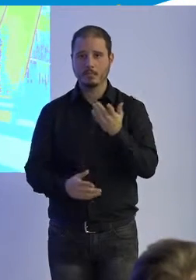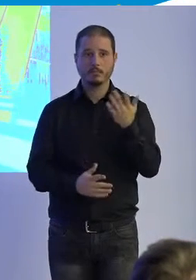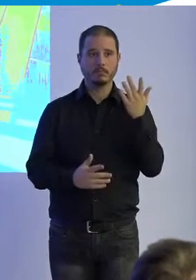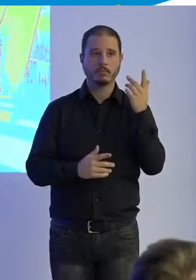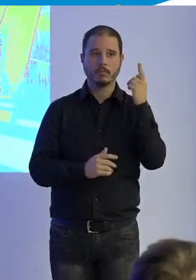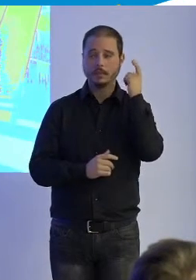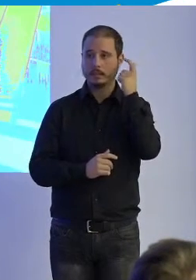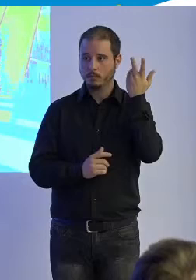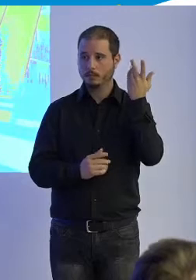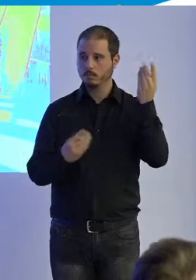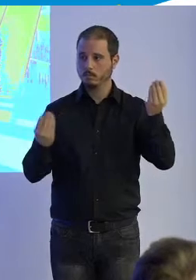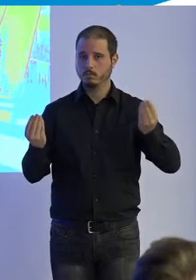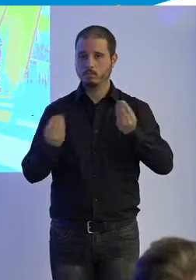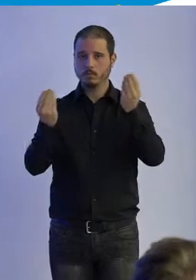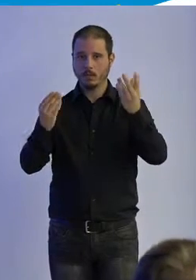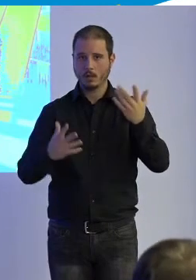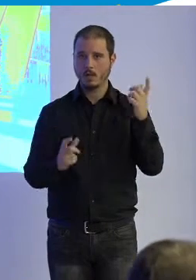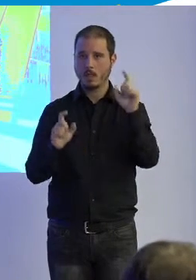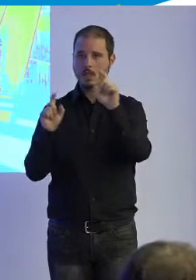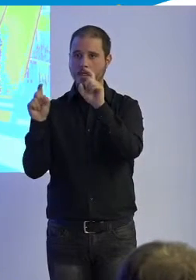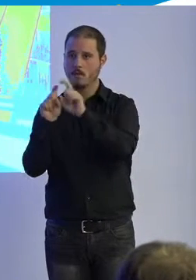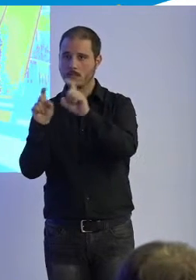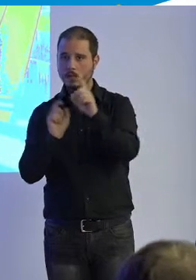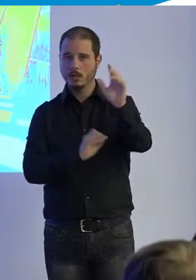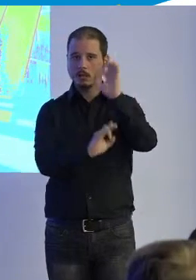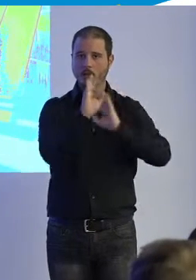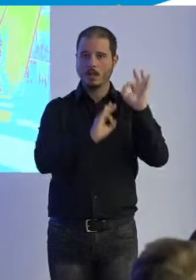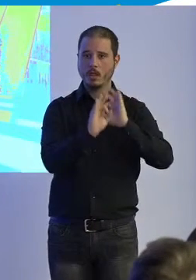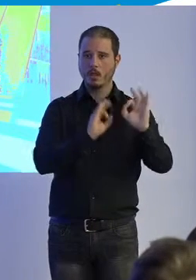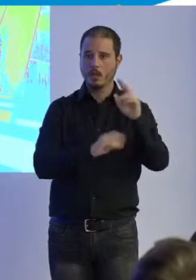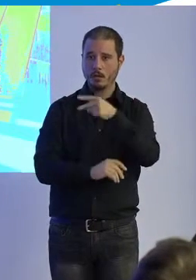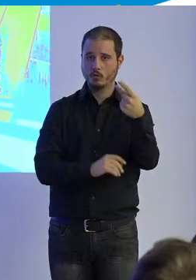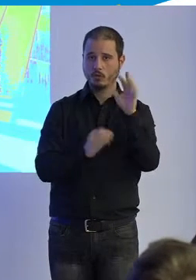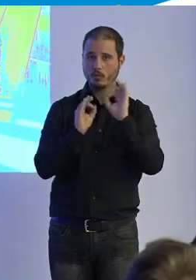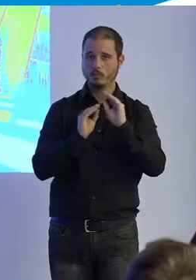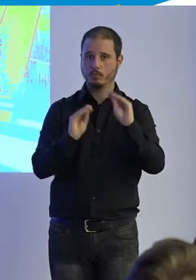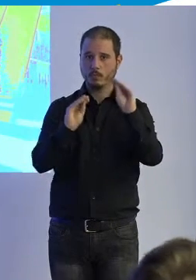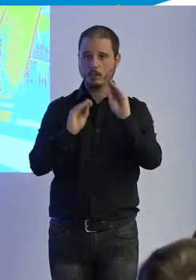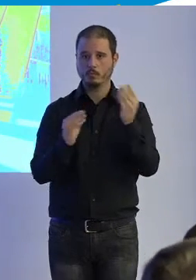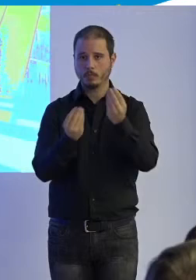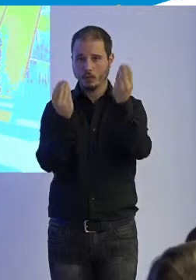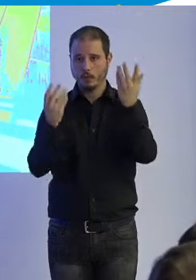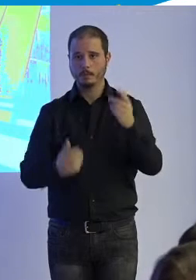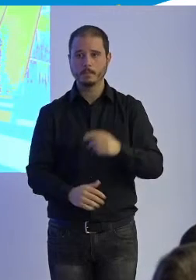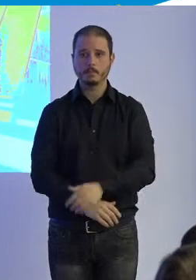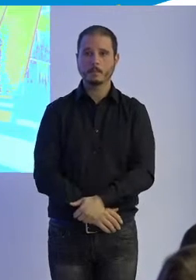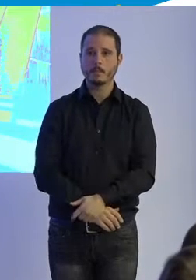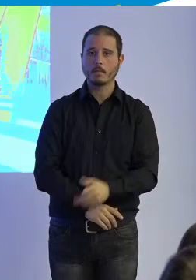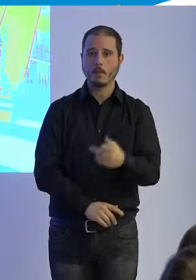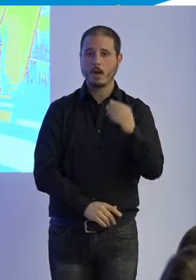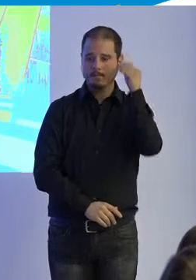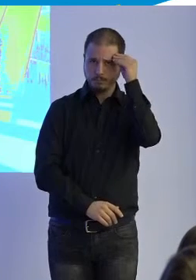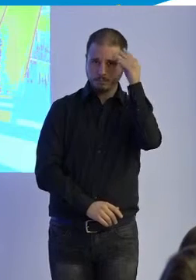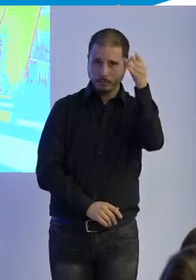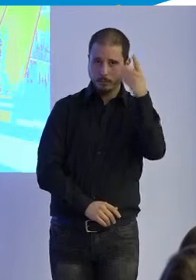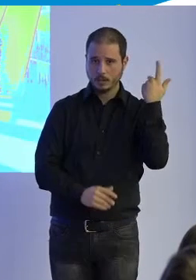intencionadamente y conscientemente en empresas y organizaciones. La realidad virtual se va a convertir a muy corto plazo en una de las herramientas